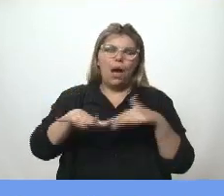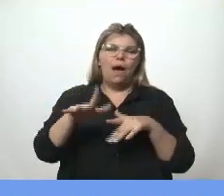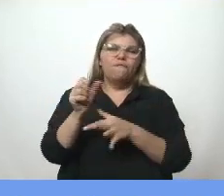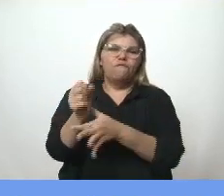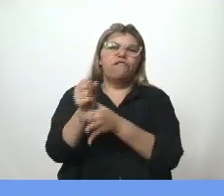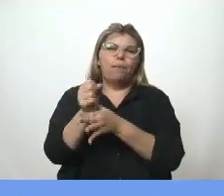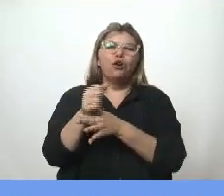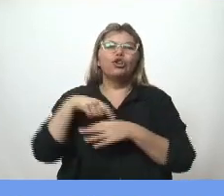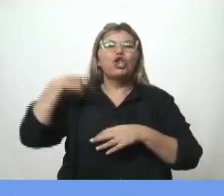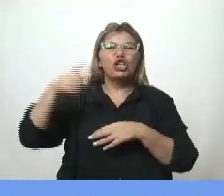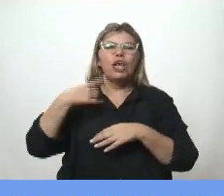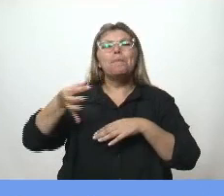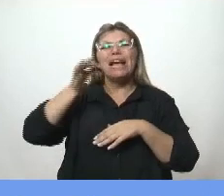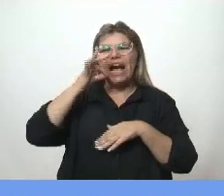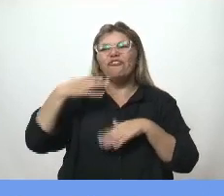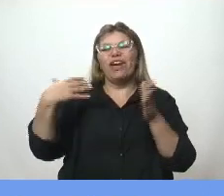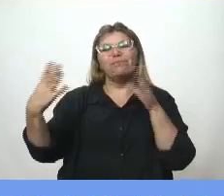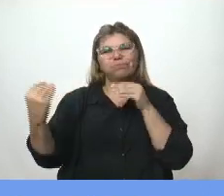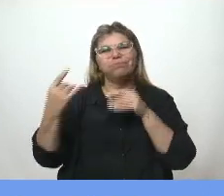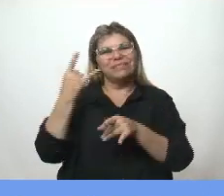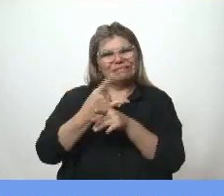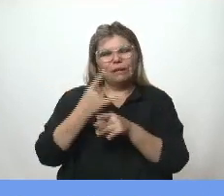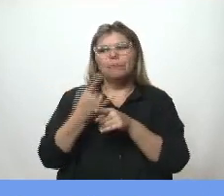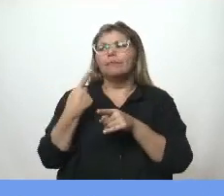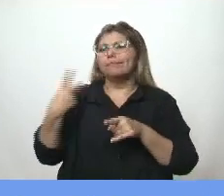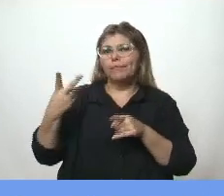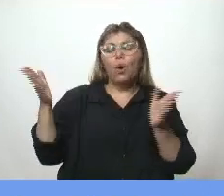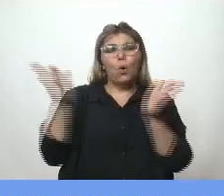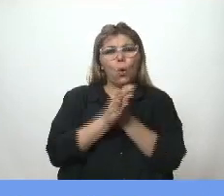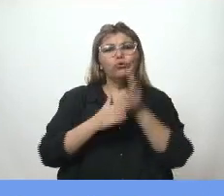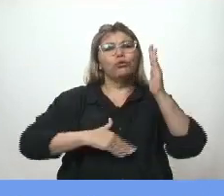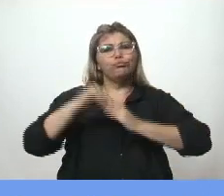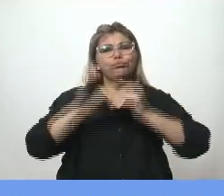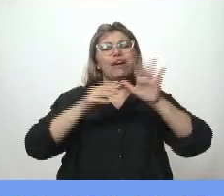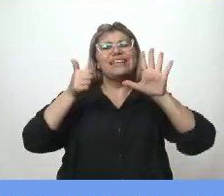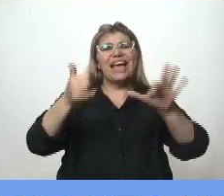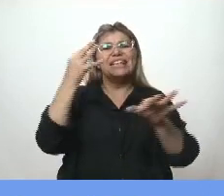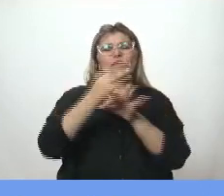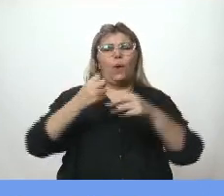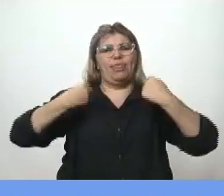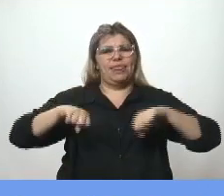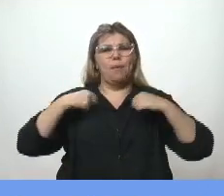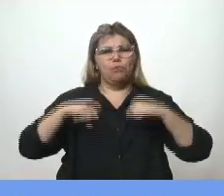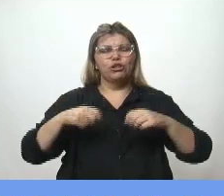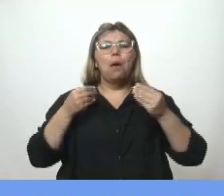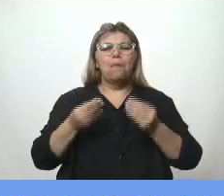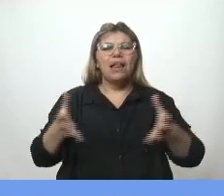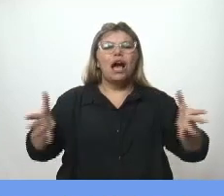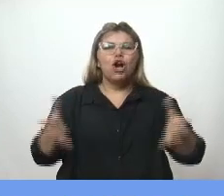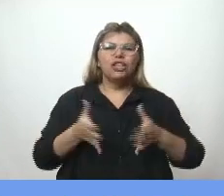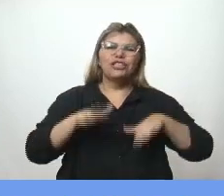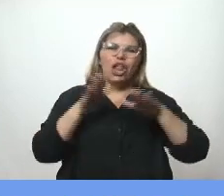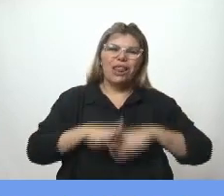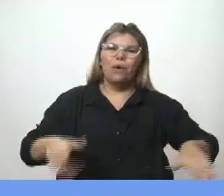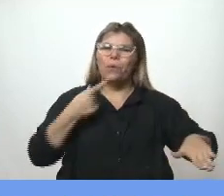tomar café con el padre belay o a charlar construimos con él seis escuelas deportivas que sirven para la contención de los niños y